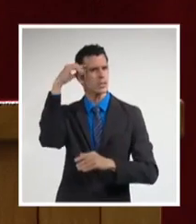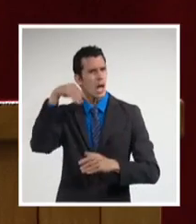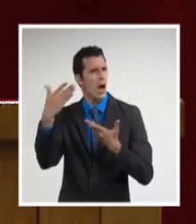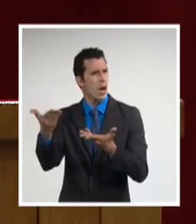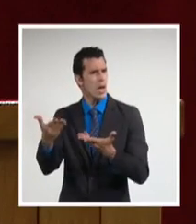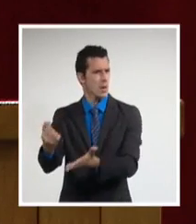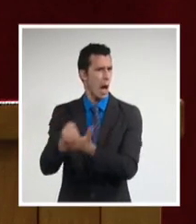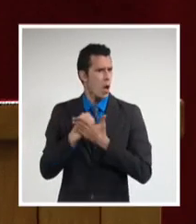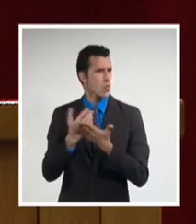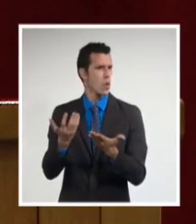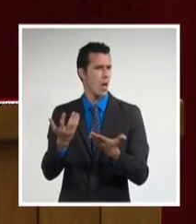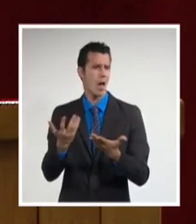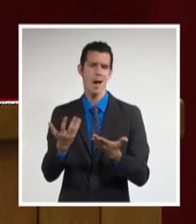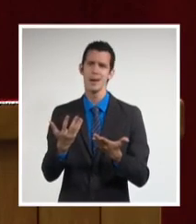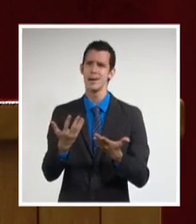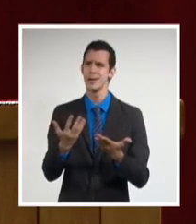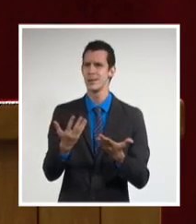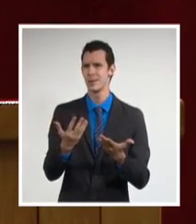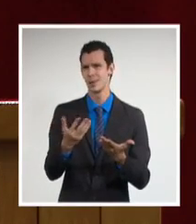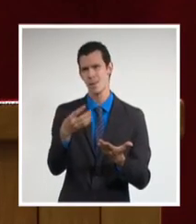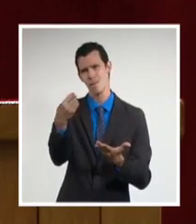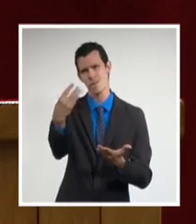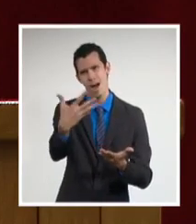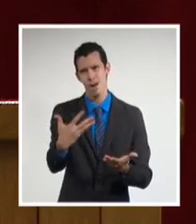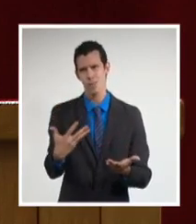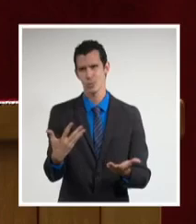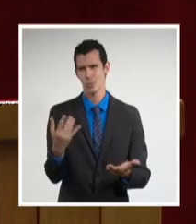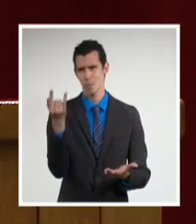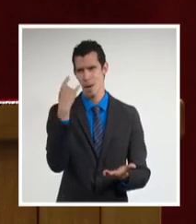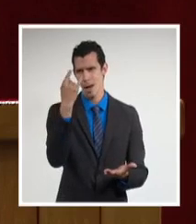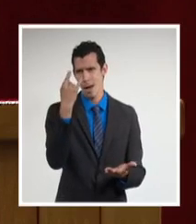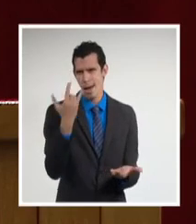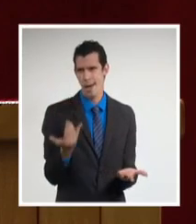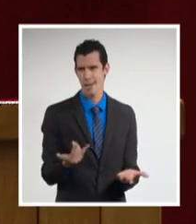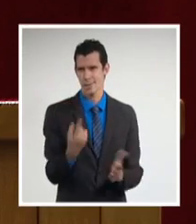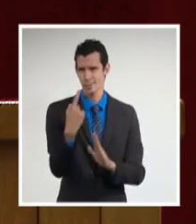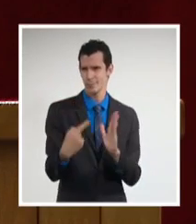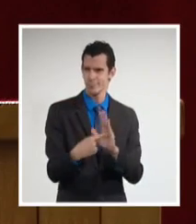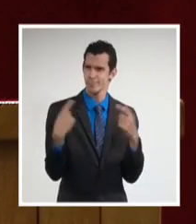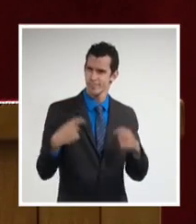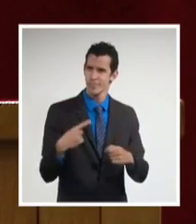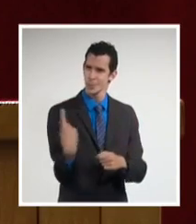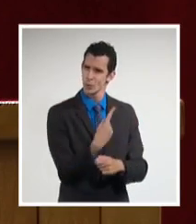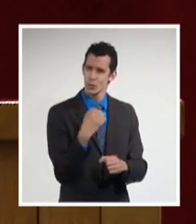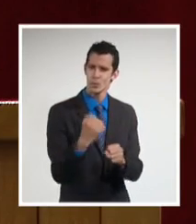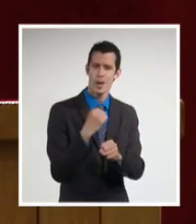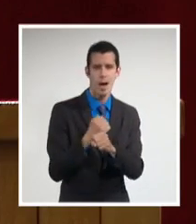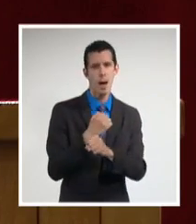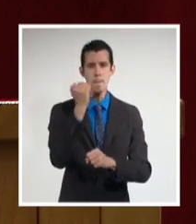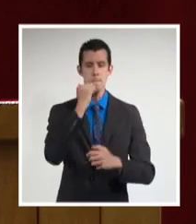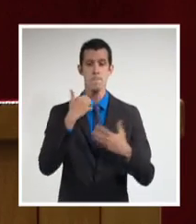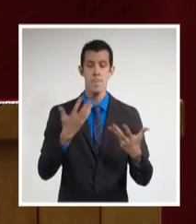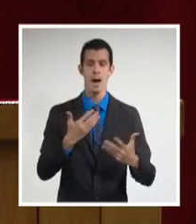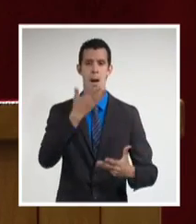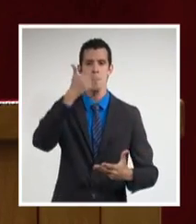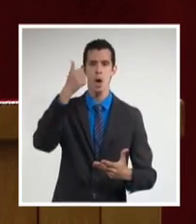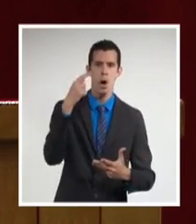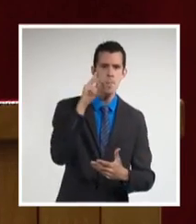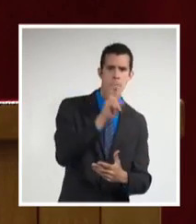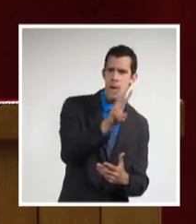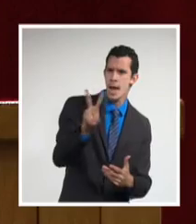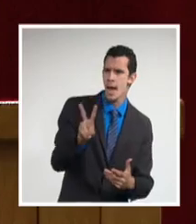algoritmos que no nos favorecen, pero también porque es preciso que movilicemos más y mejor talentos y